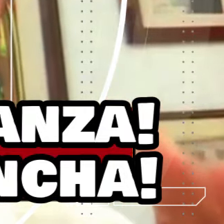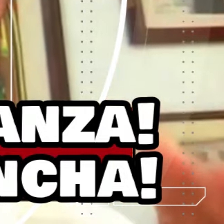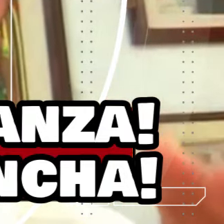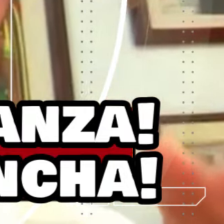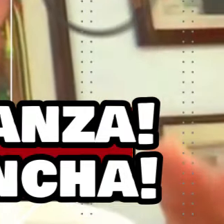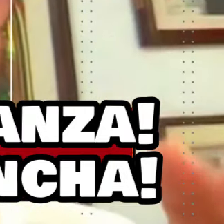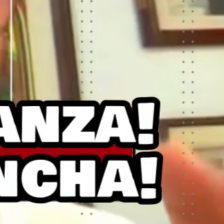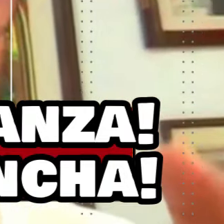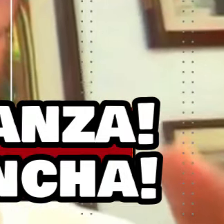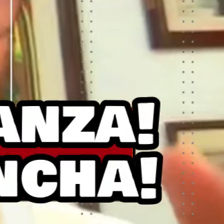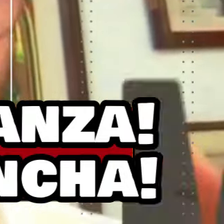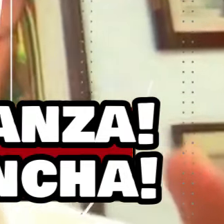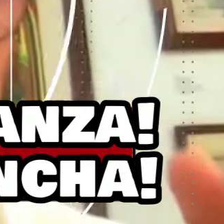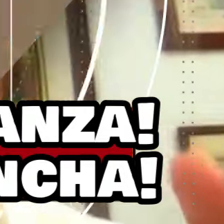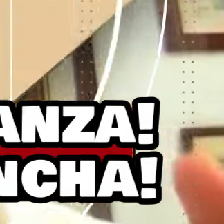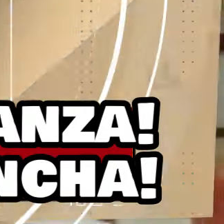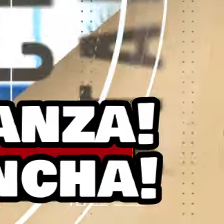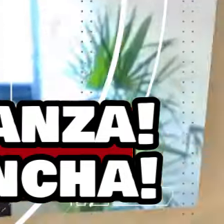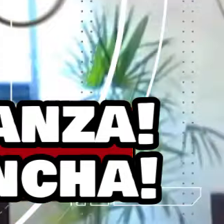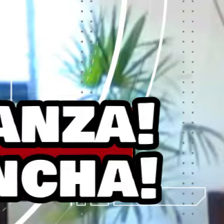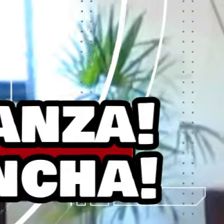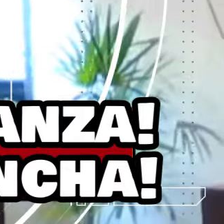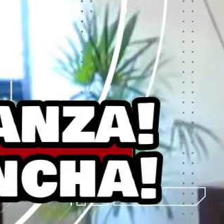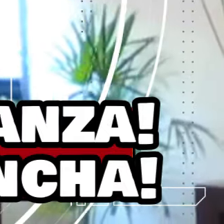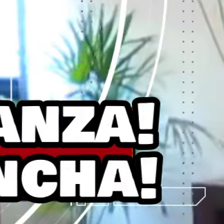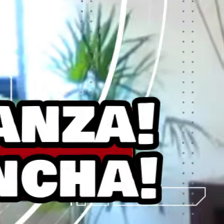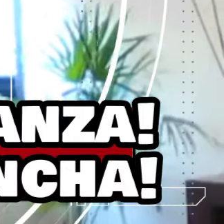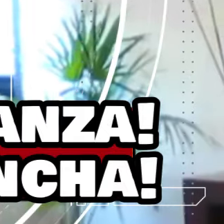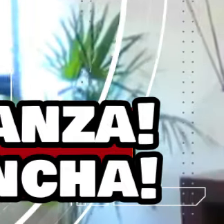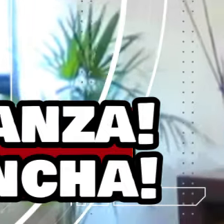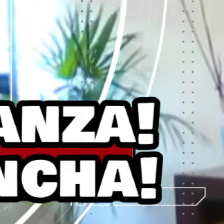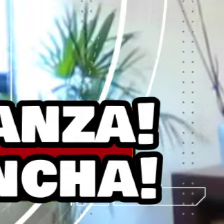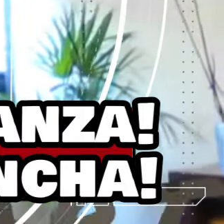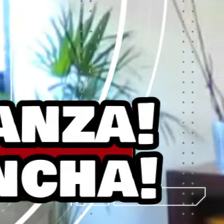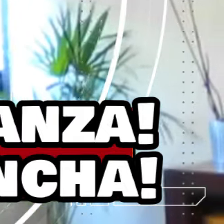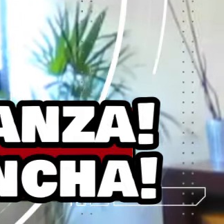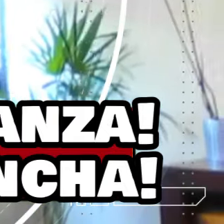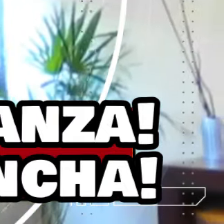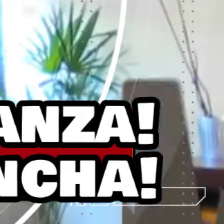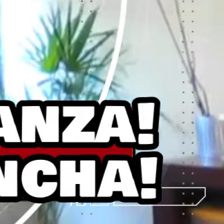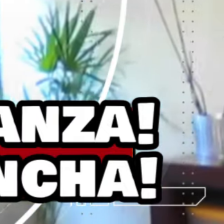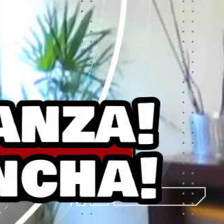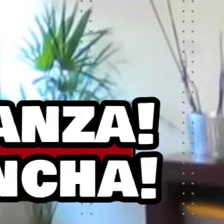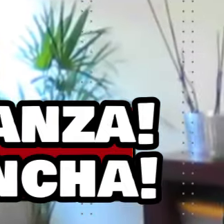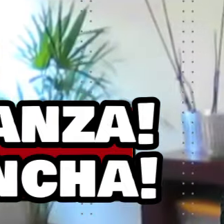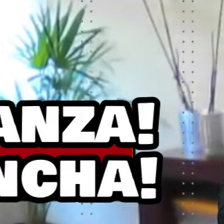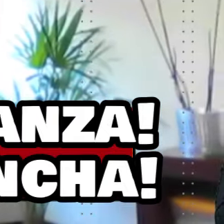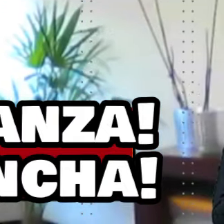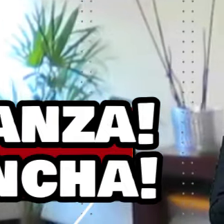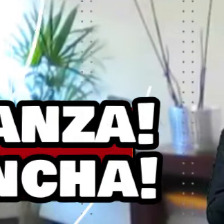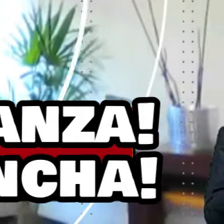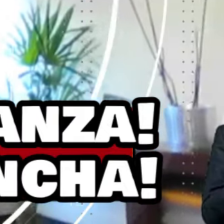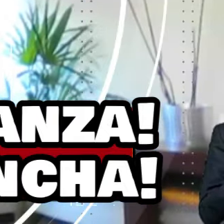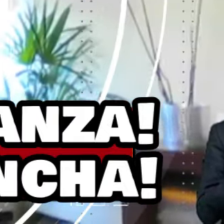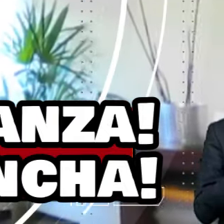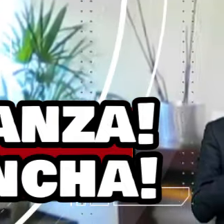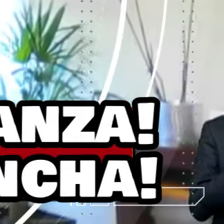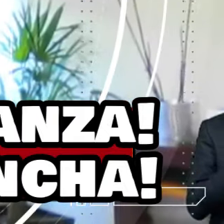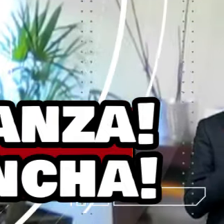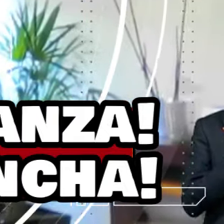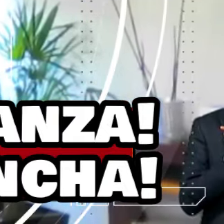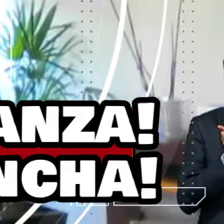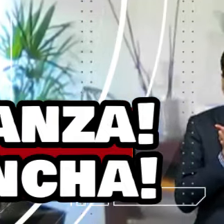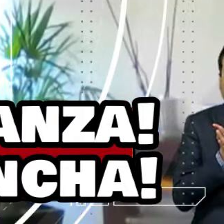monitoreo y auditoría en las campañas electorales haciendo referencia al trágico asesinato de uno de los monitoristas Salvador